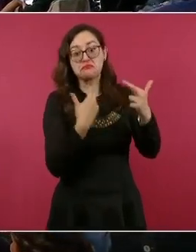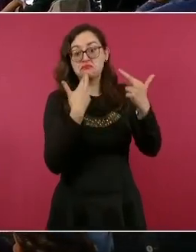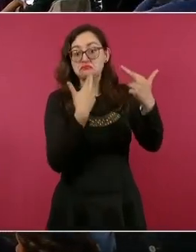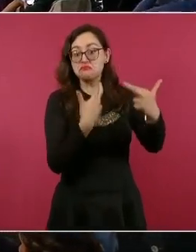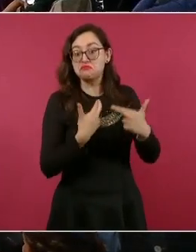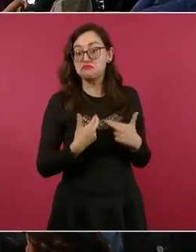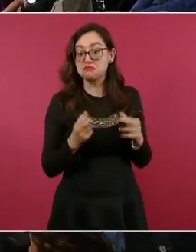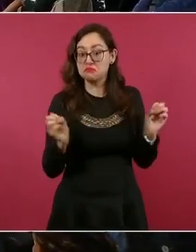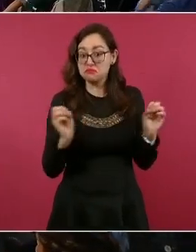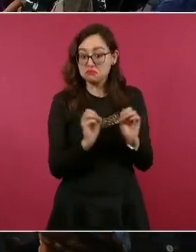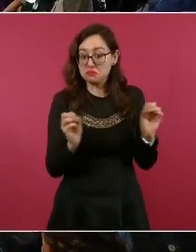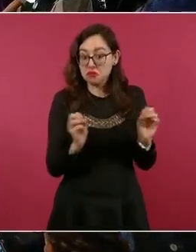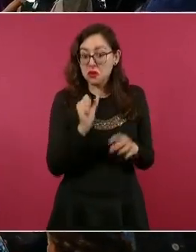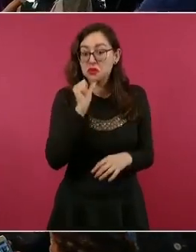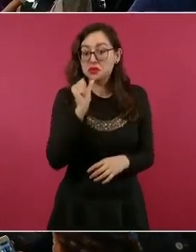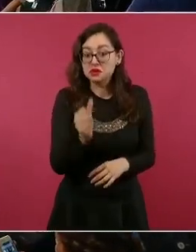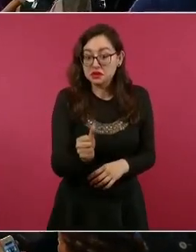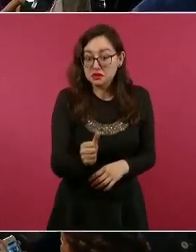aquí también